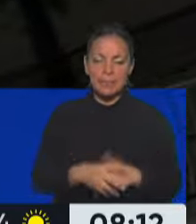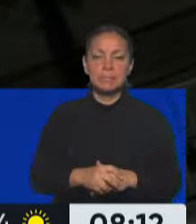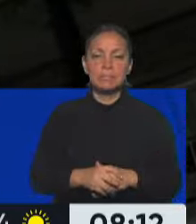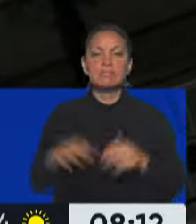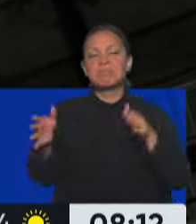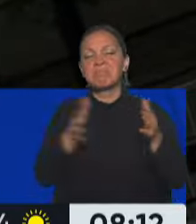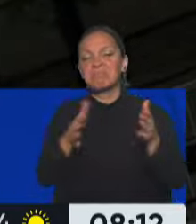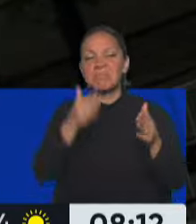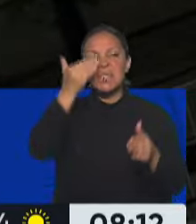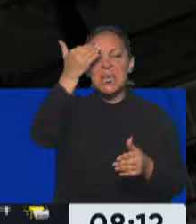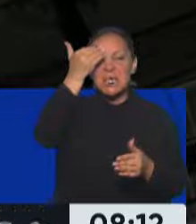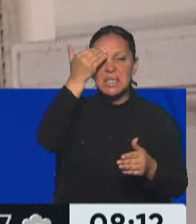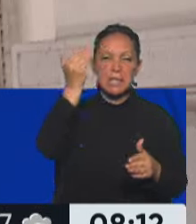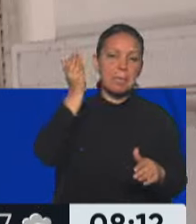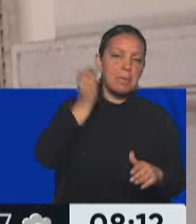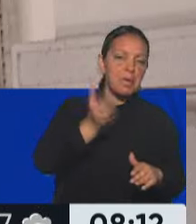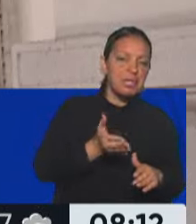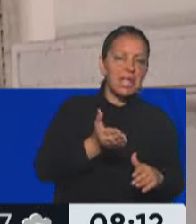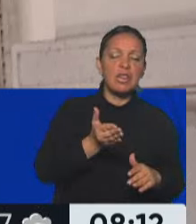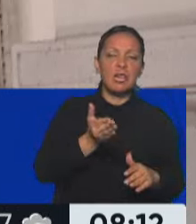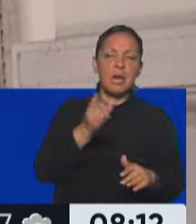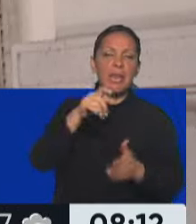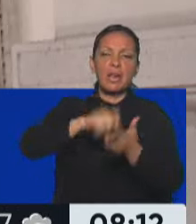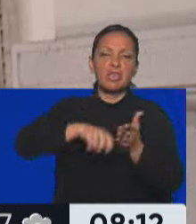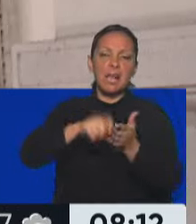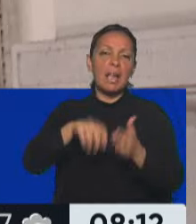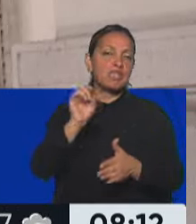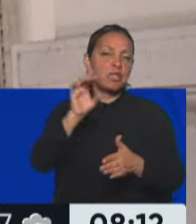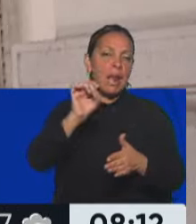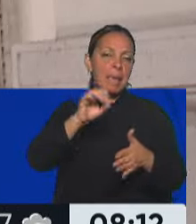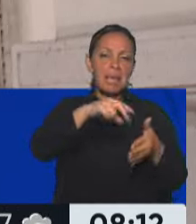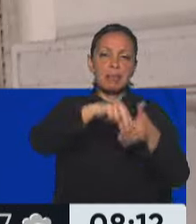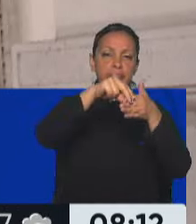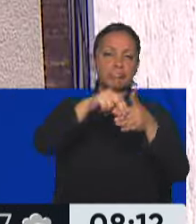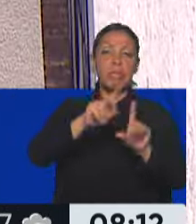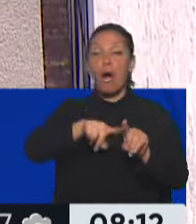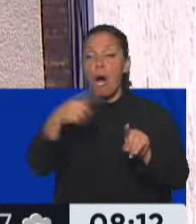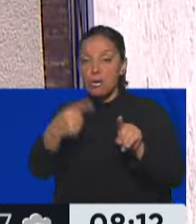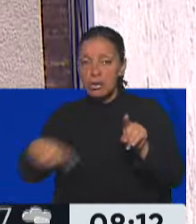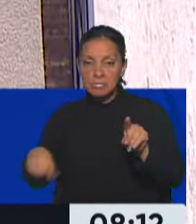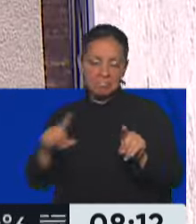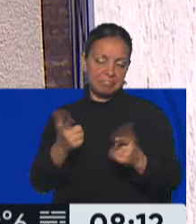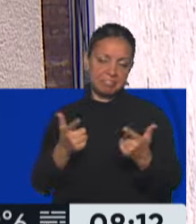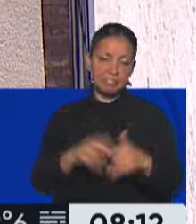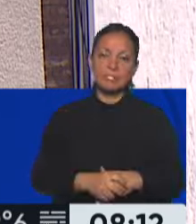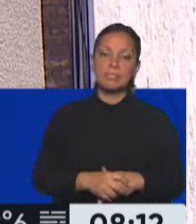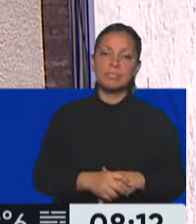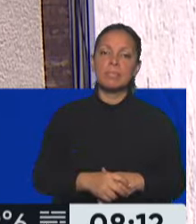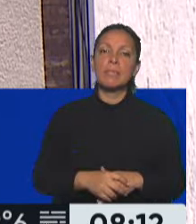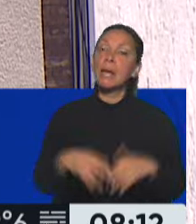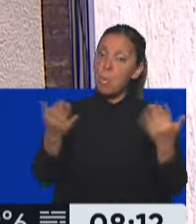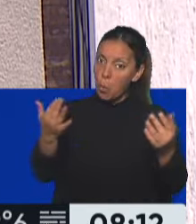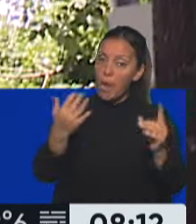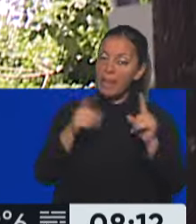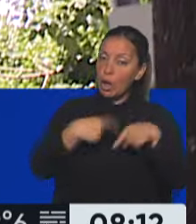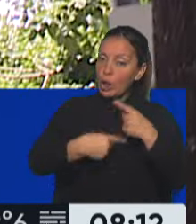15% no superó el 15% de los contratos que había o sea el resto no estaban registrados no hay ningún problema se pueden seguir registrando Lo que pasa